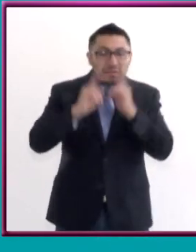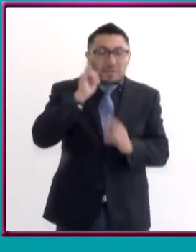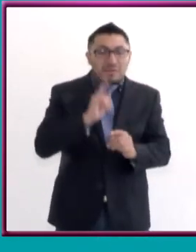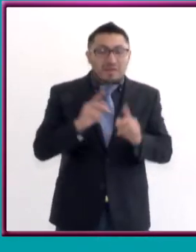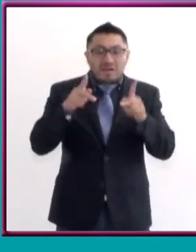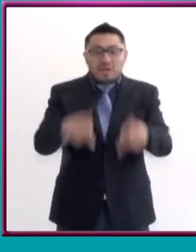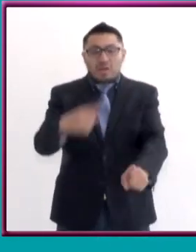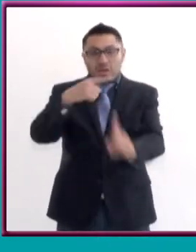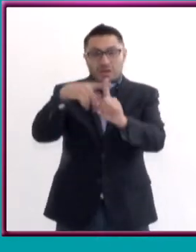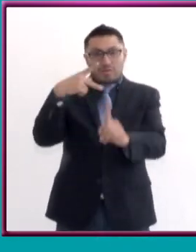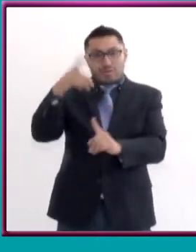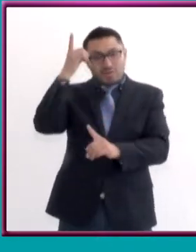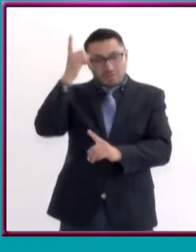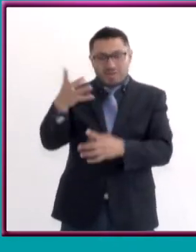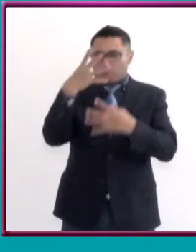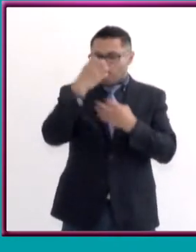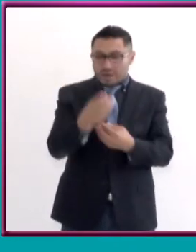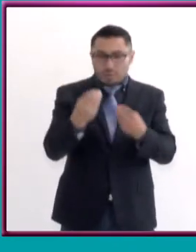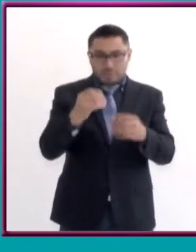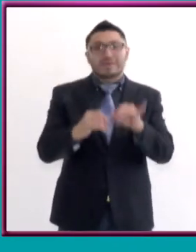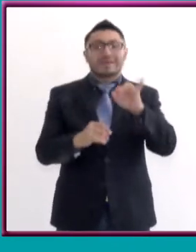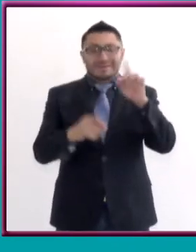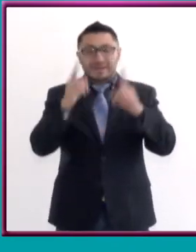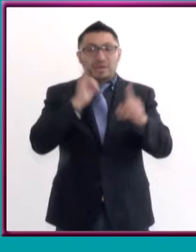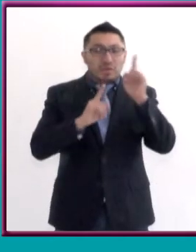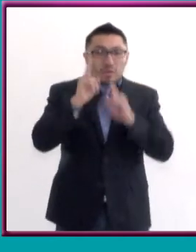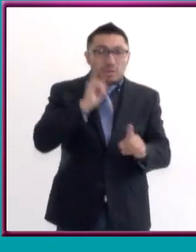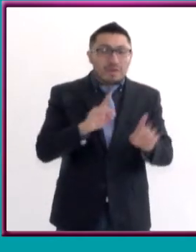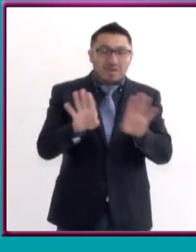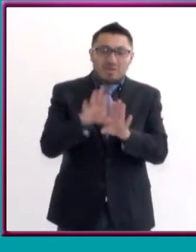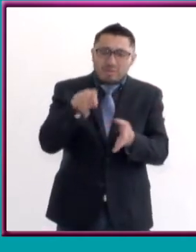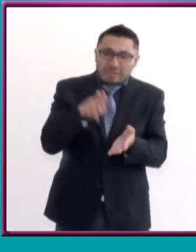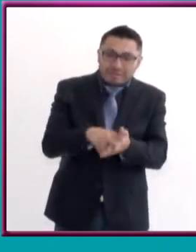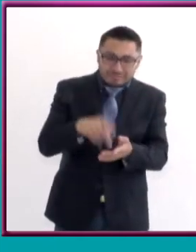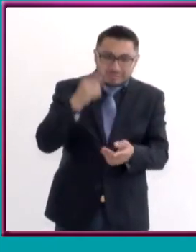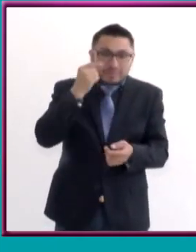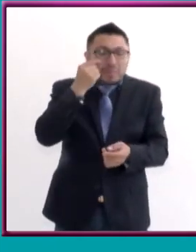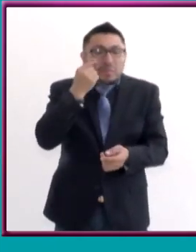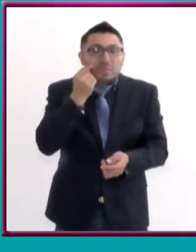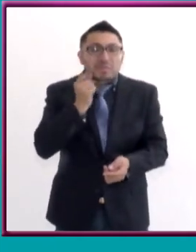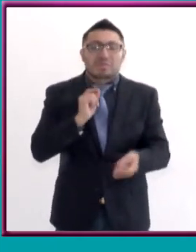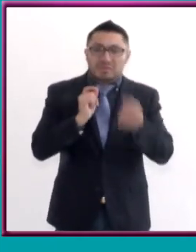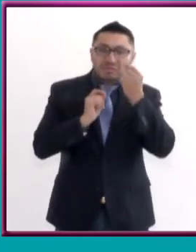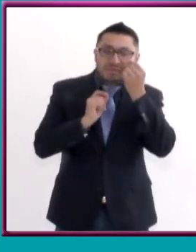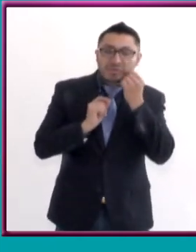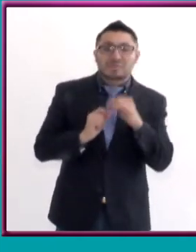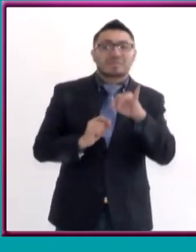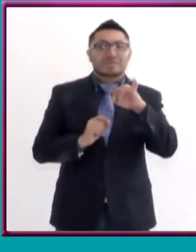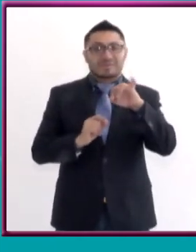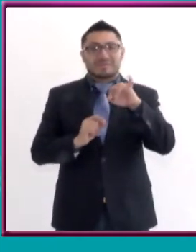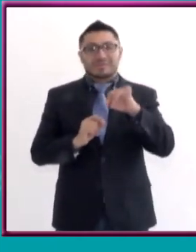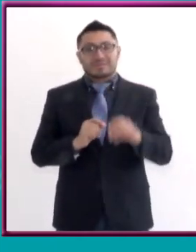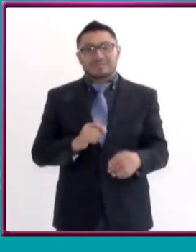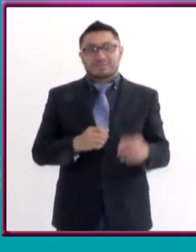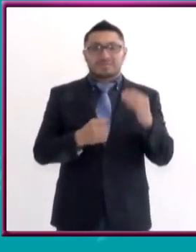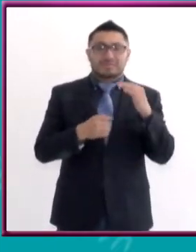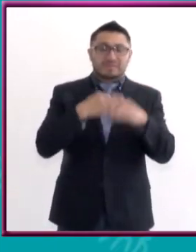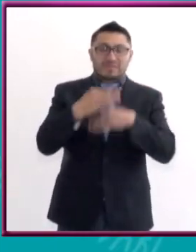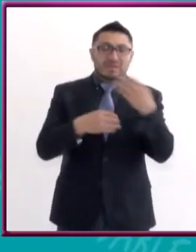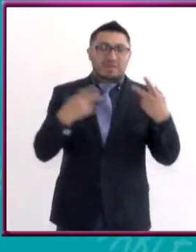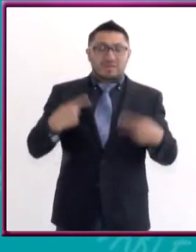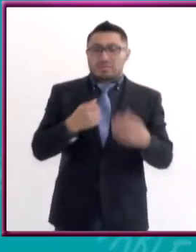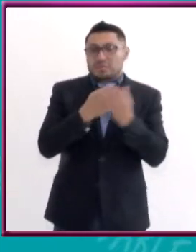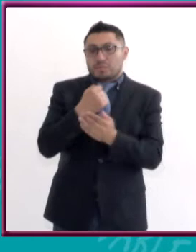triste. Y sí, estaba llorando y estaba acostado y le salían lagrimitas y todos lo estaban